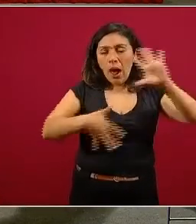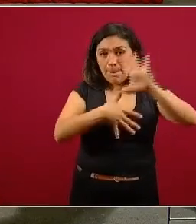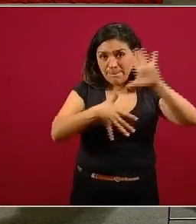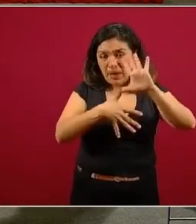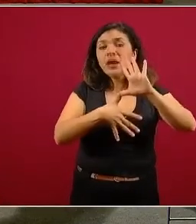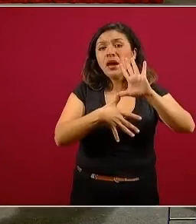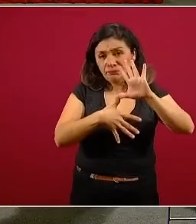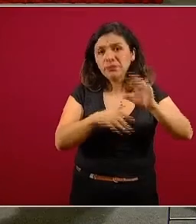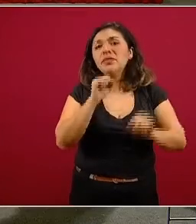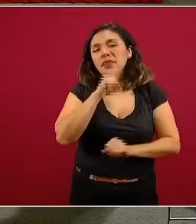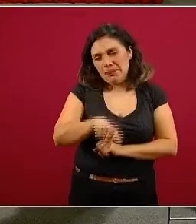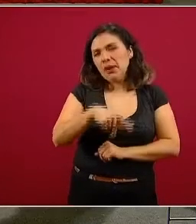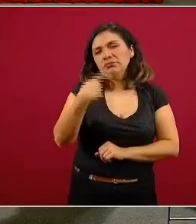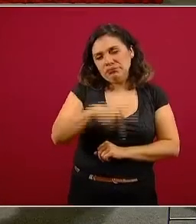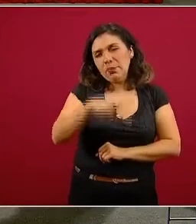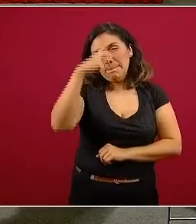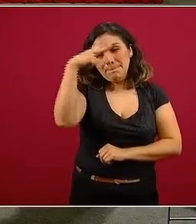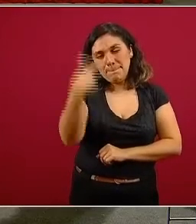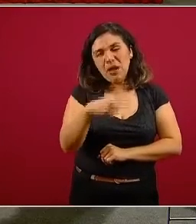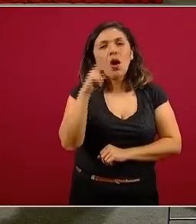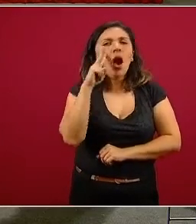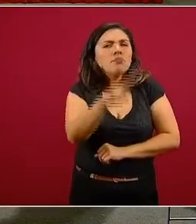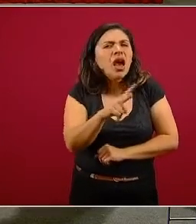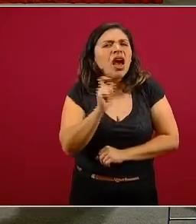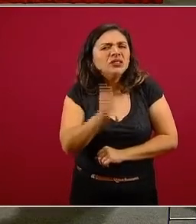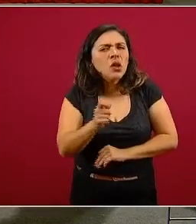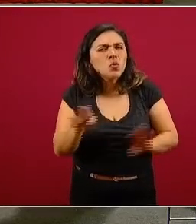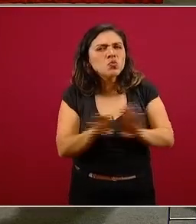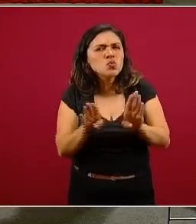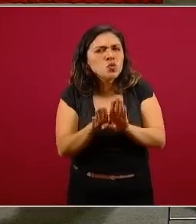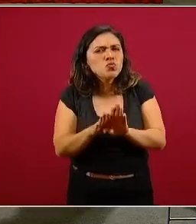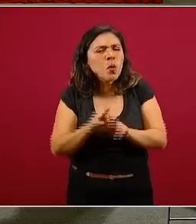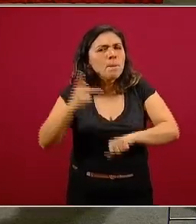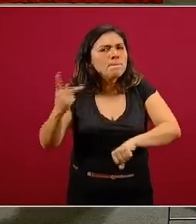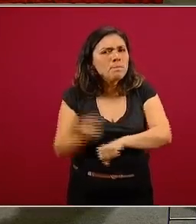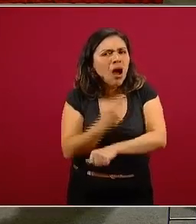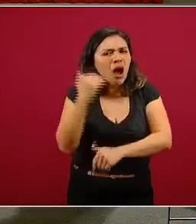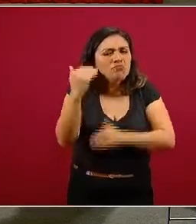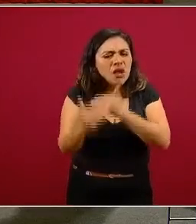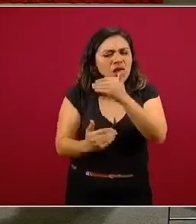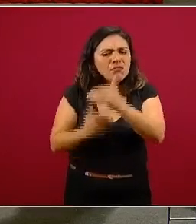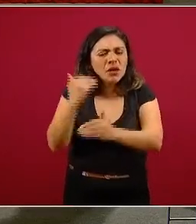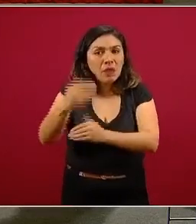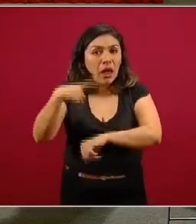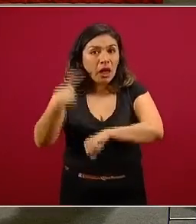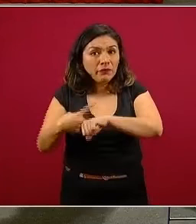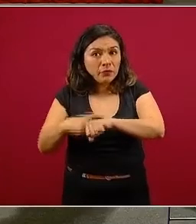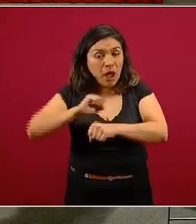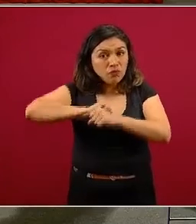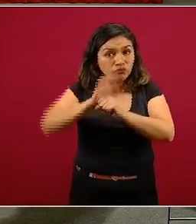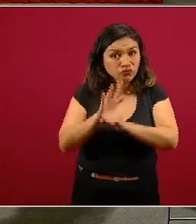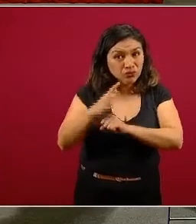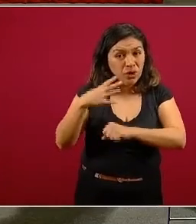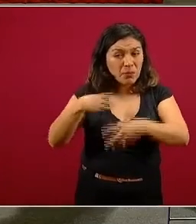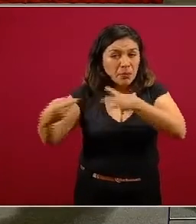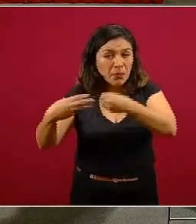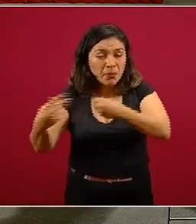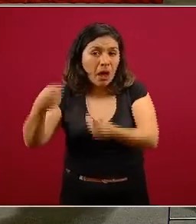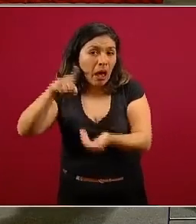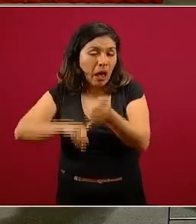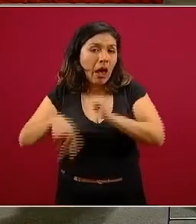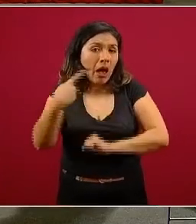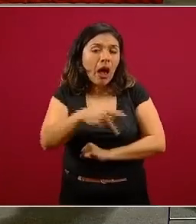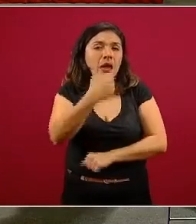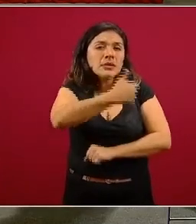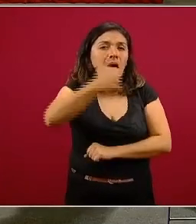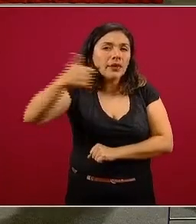y lógicamente también a México, para ver cómo se ha estado presentando la pandemia y lógicamente las epidemias al interior de